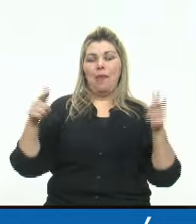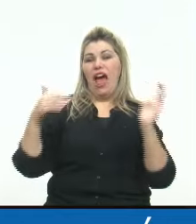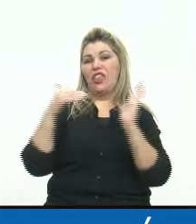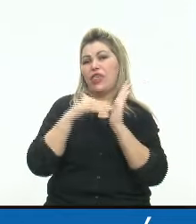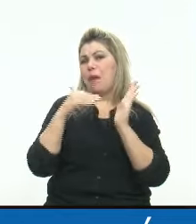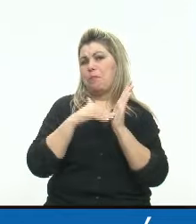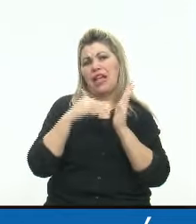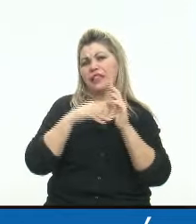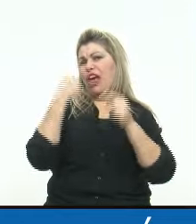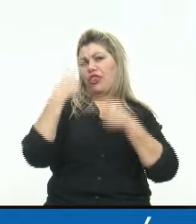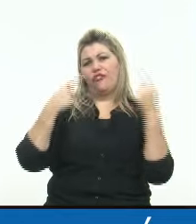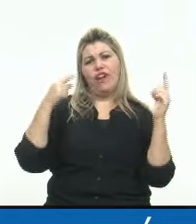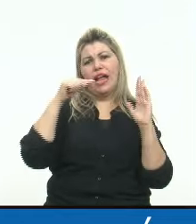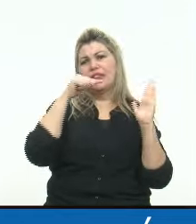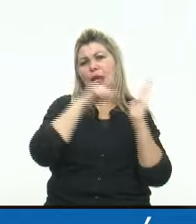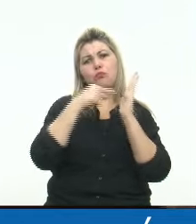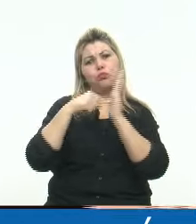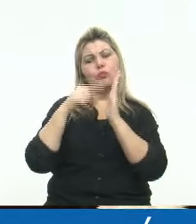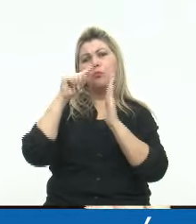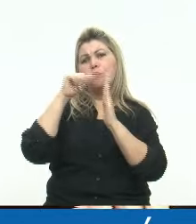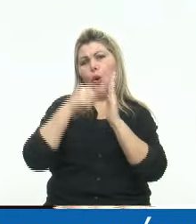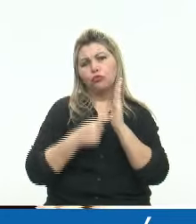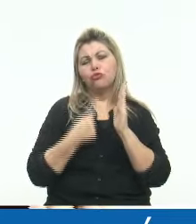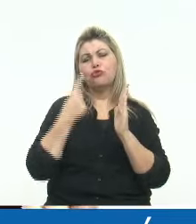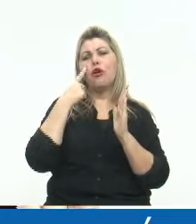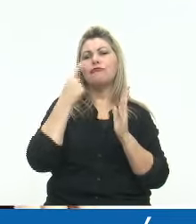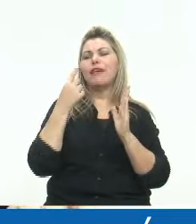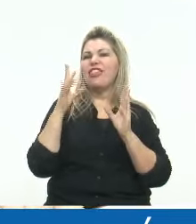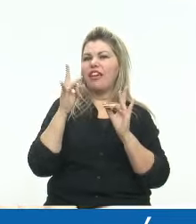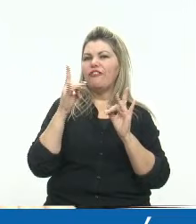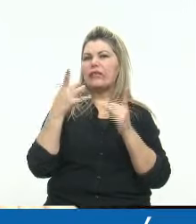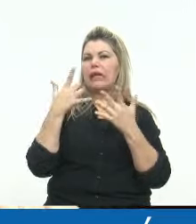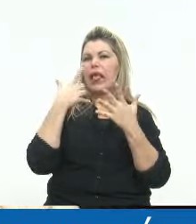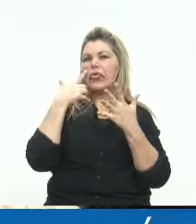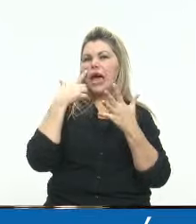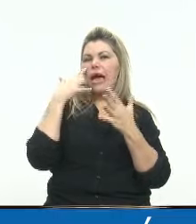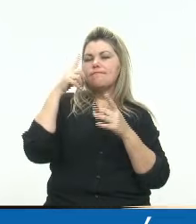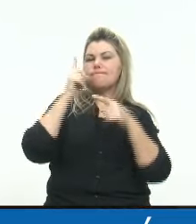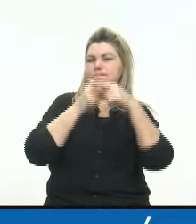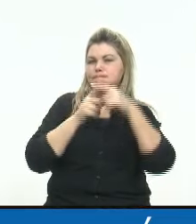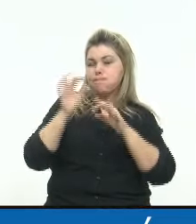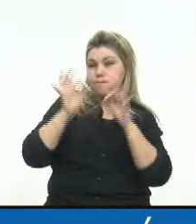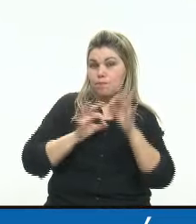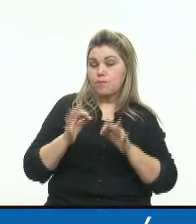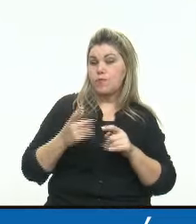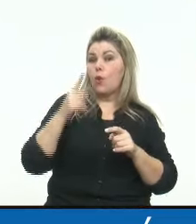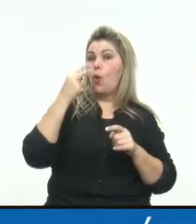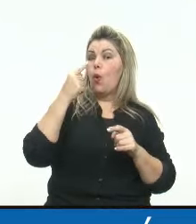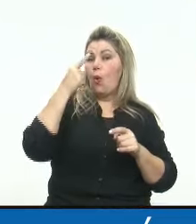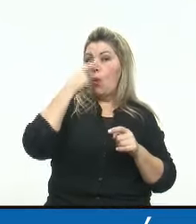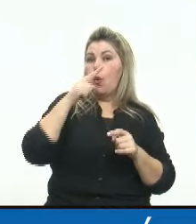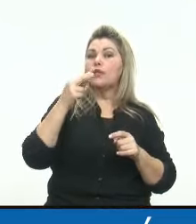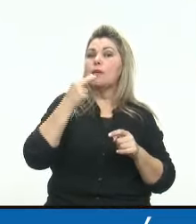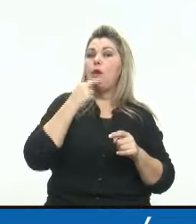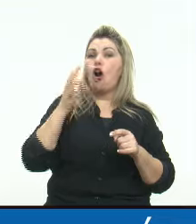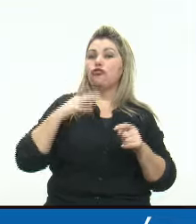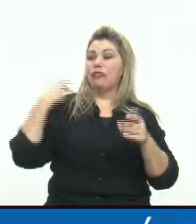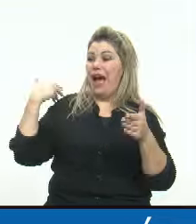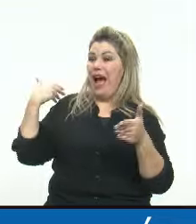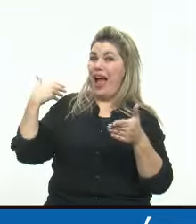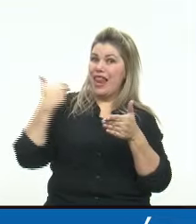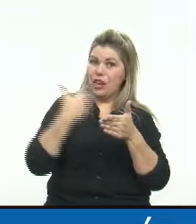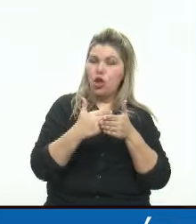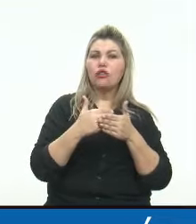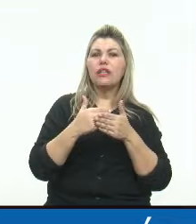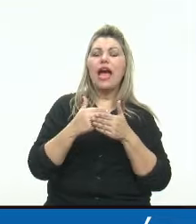diversas variables y su estimación es difícil de predecir. Lo que sí sabemos es que en los últimos 11 años el empleo formal prácticamente no